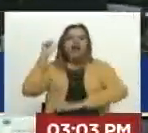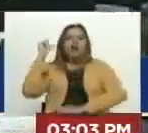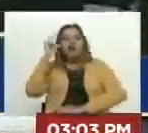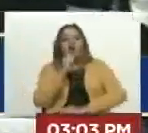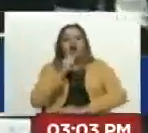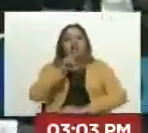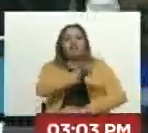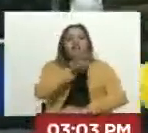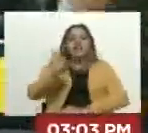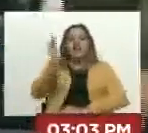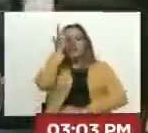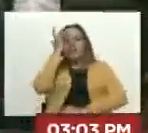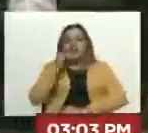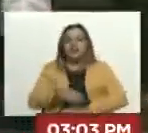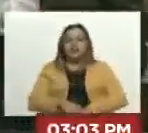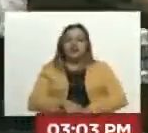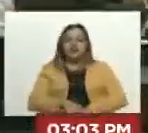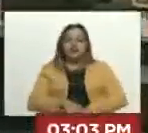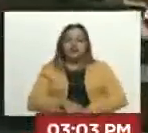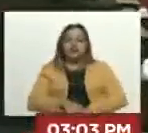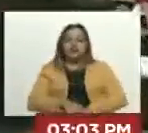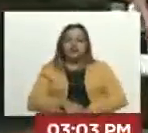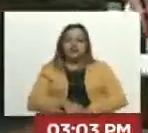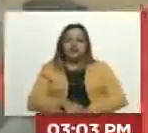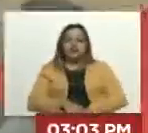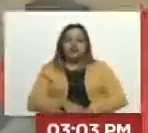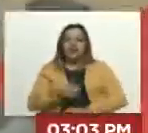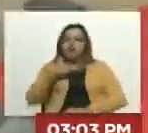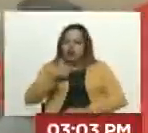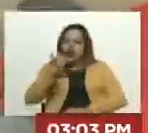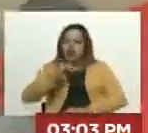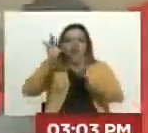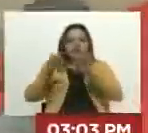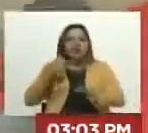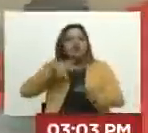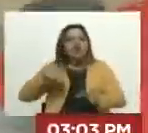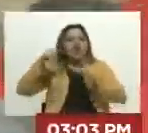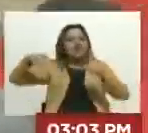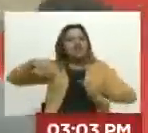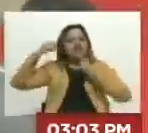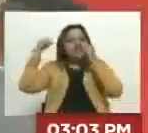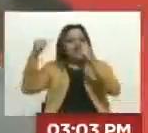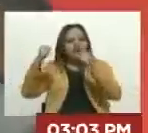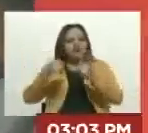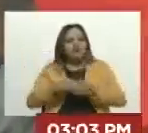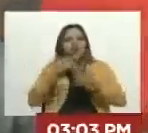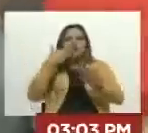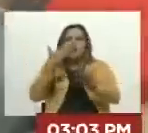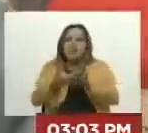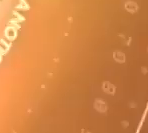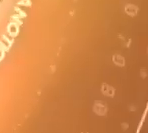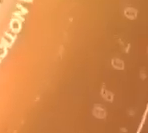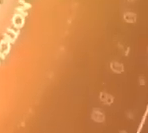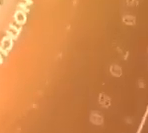febrero! ¡Que viva! No tengo duda que nosotros venceremos. Gracias, señor